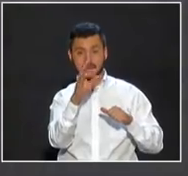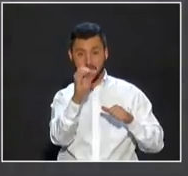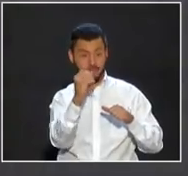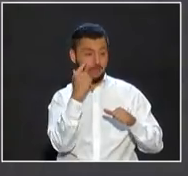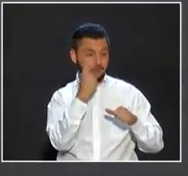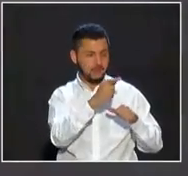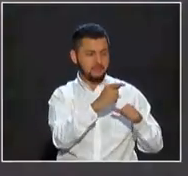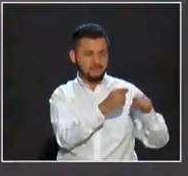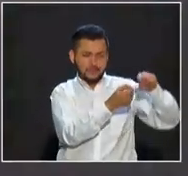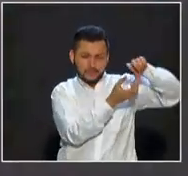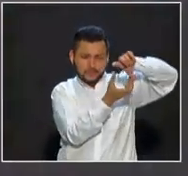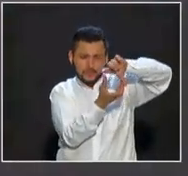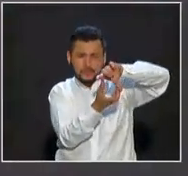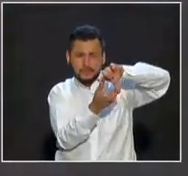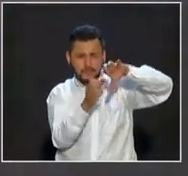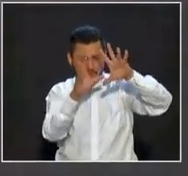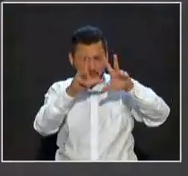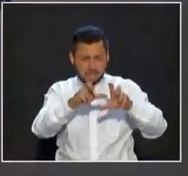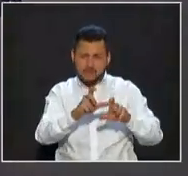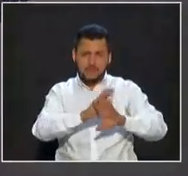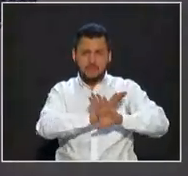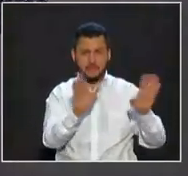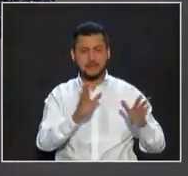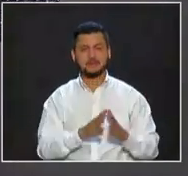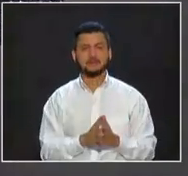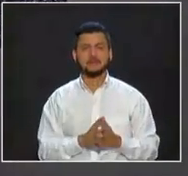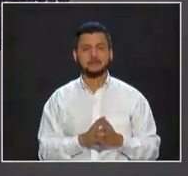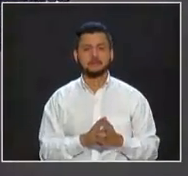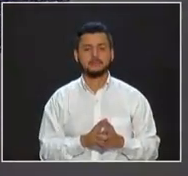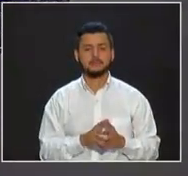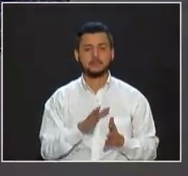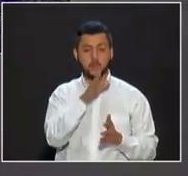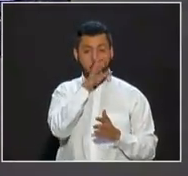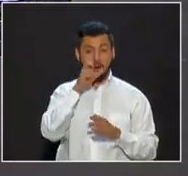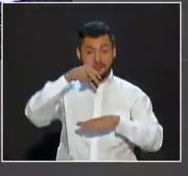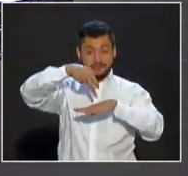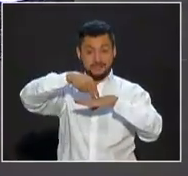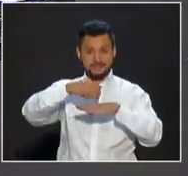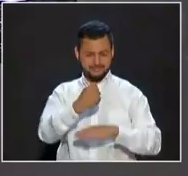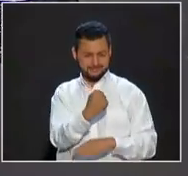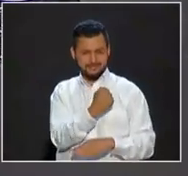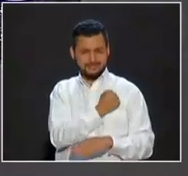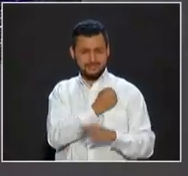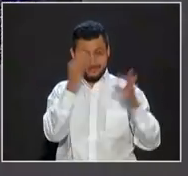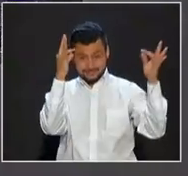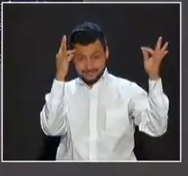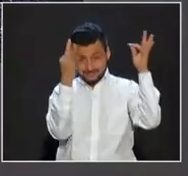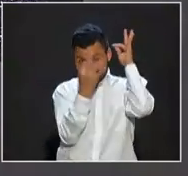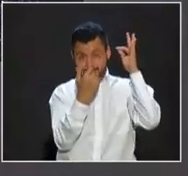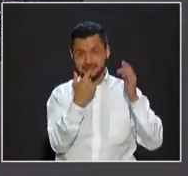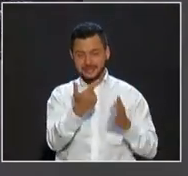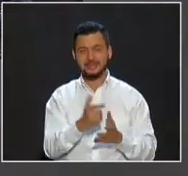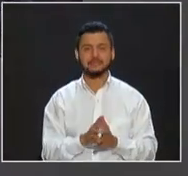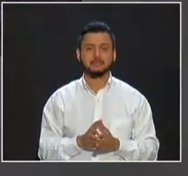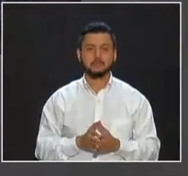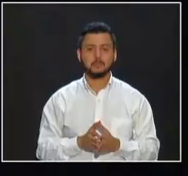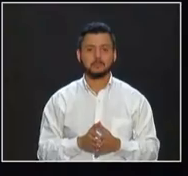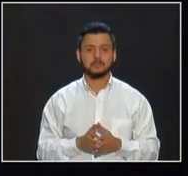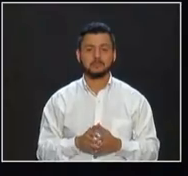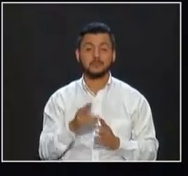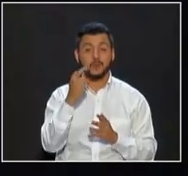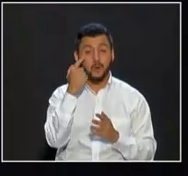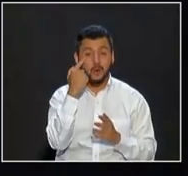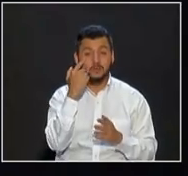creo que mauricio busca generar autoridad y eso está bien no estoy de acuerdo con la agencia creo que hay que